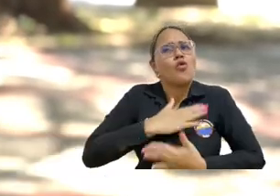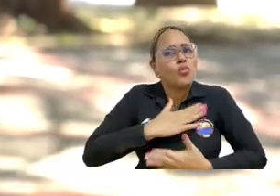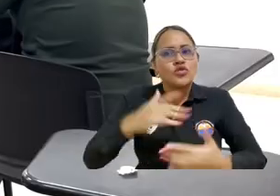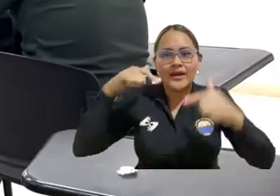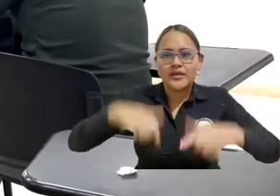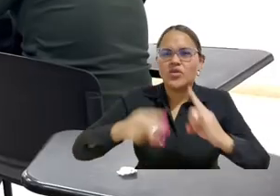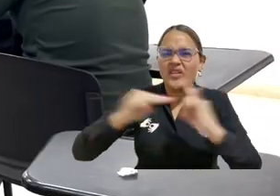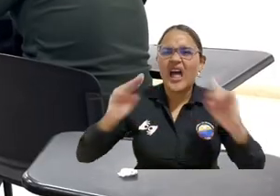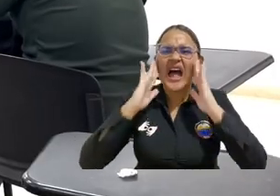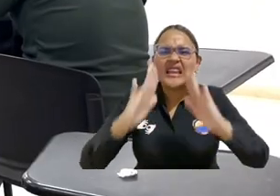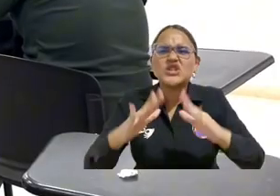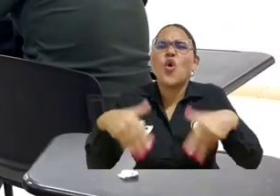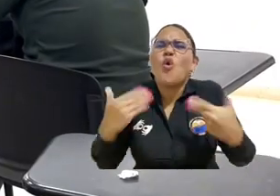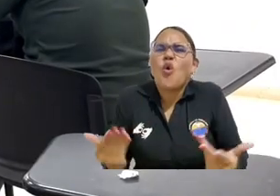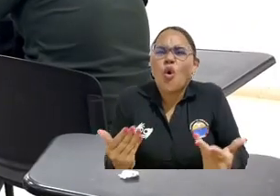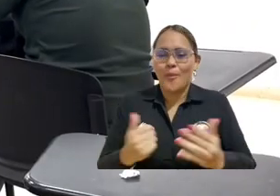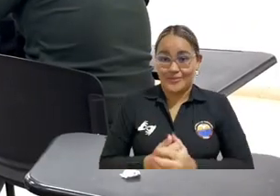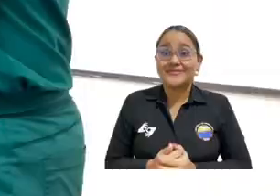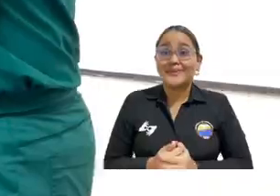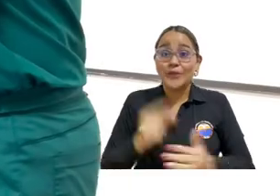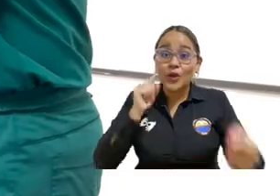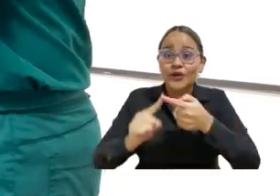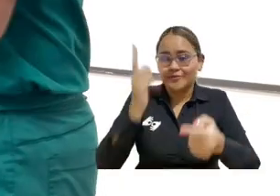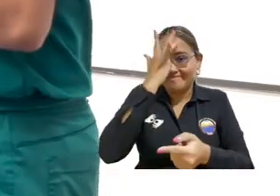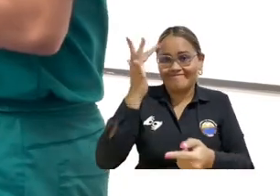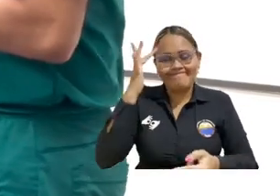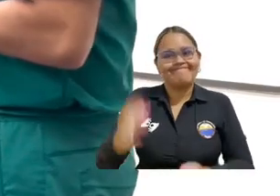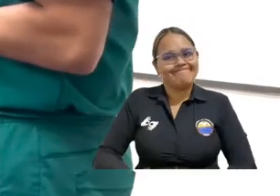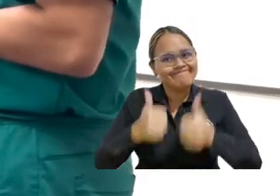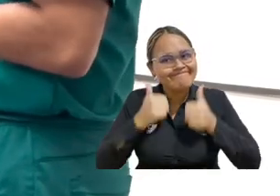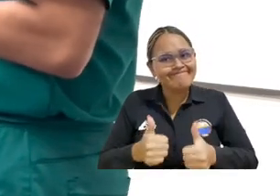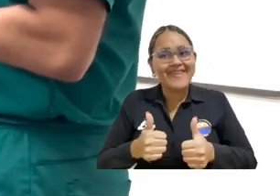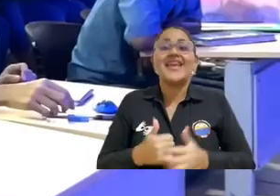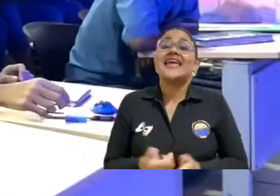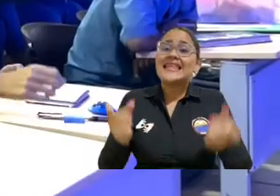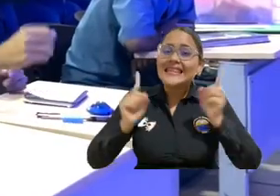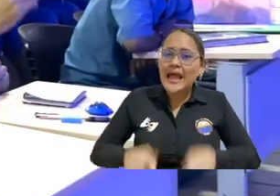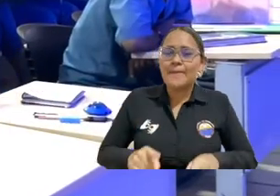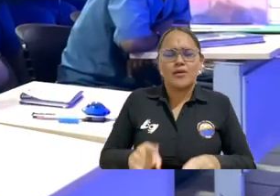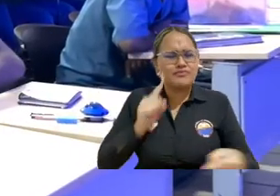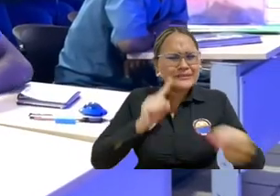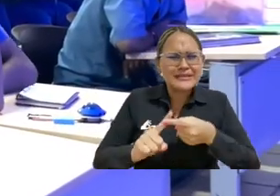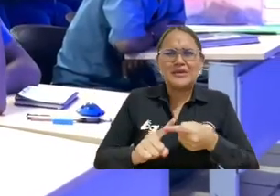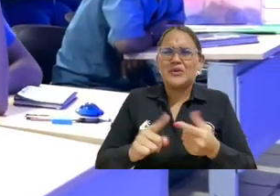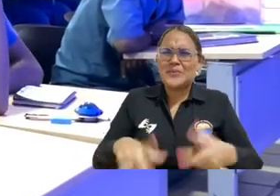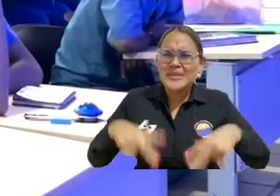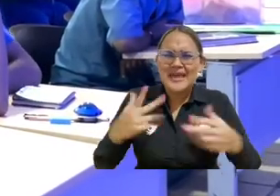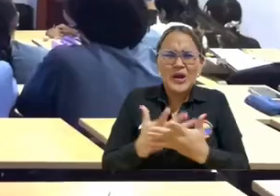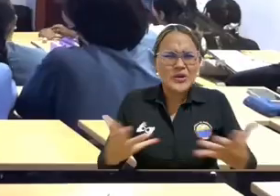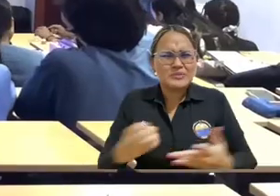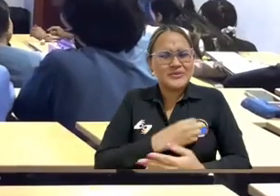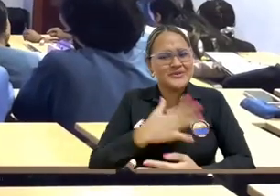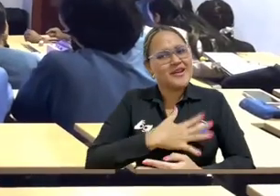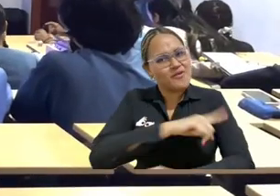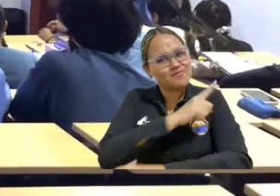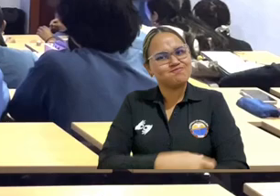para atender las necesidades de salud mental y seguir afrontando con valentía